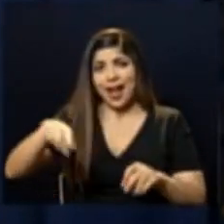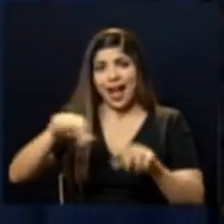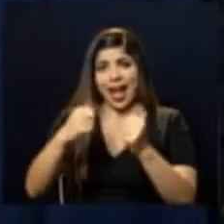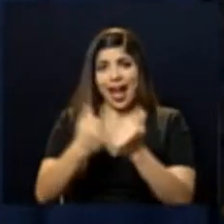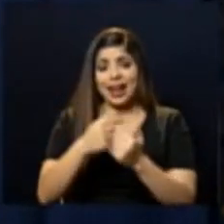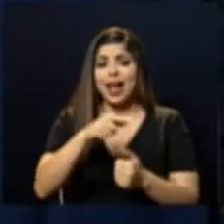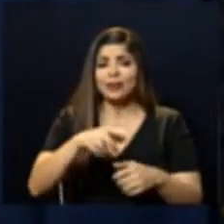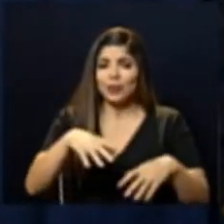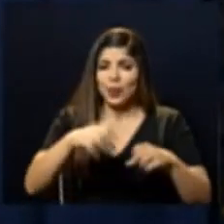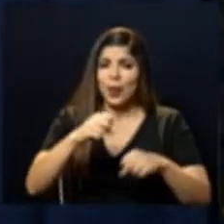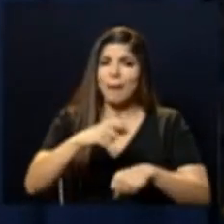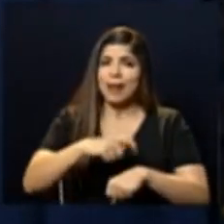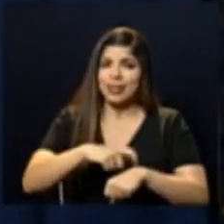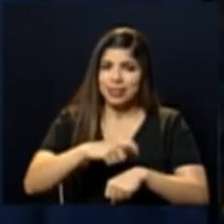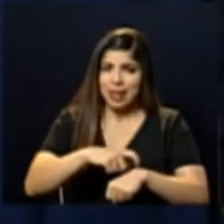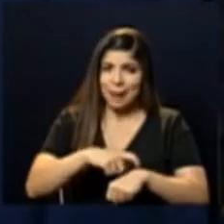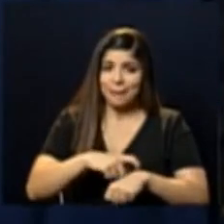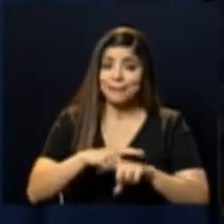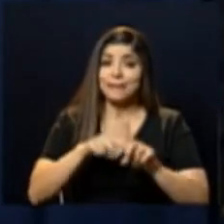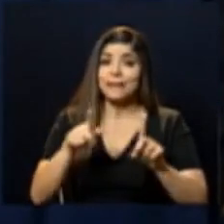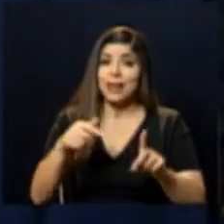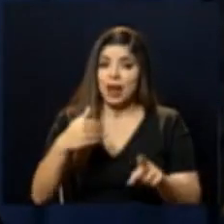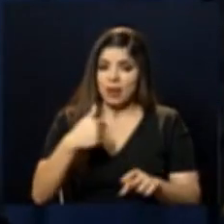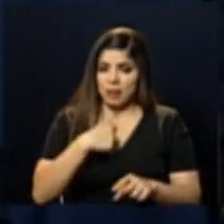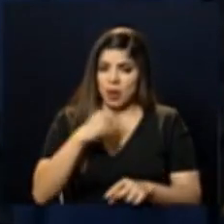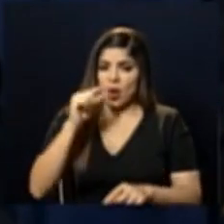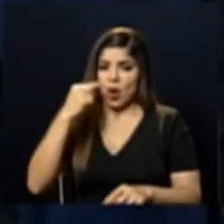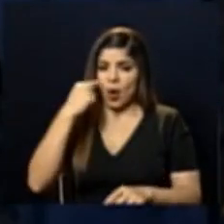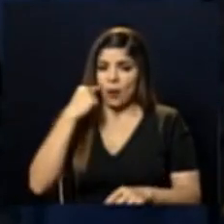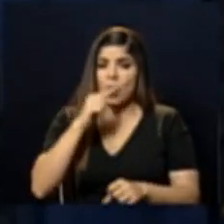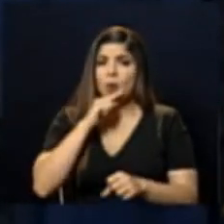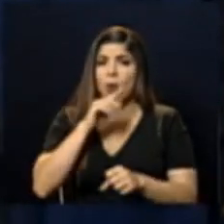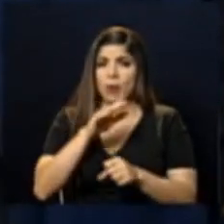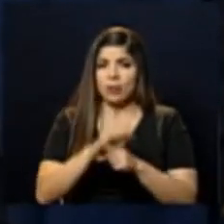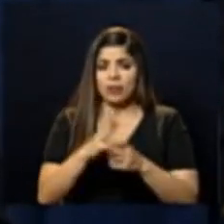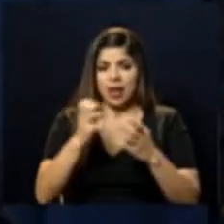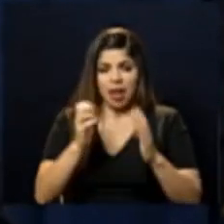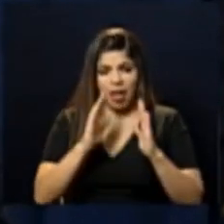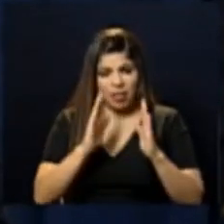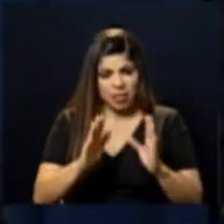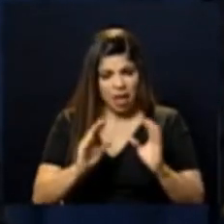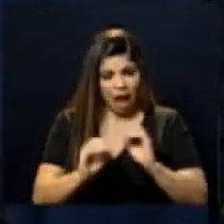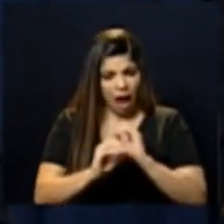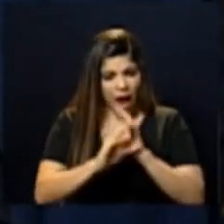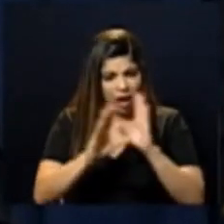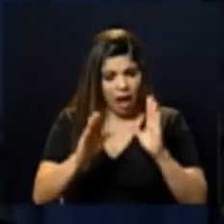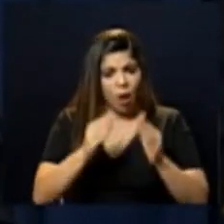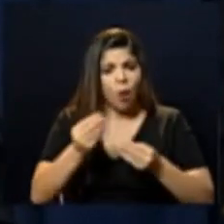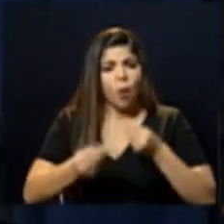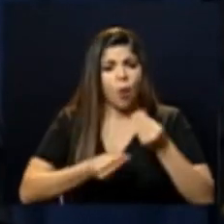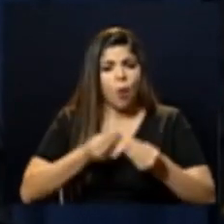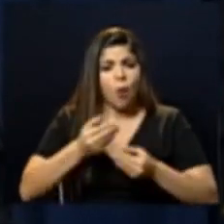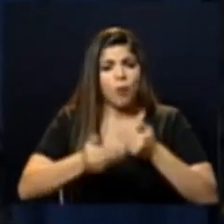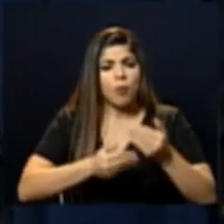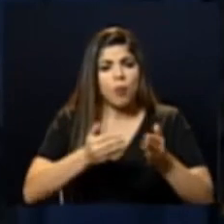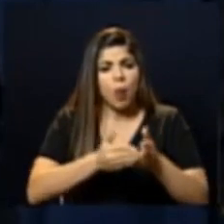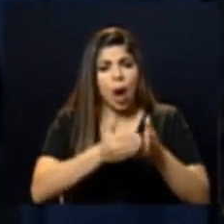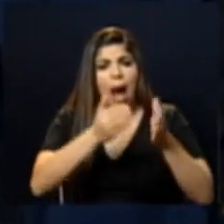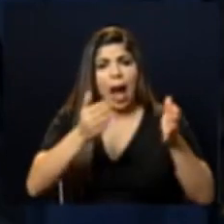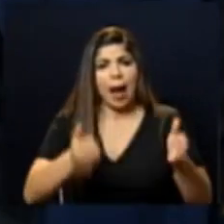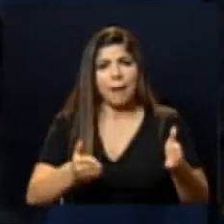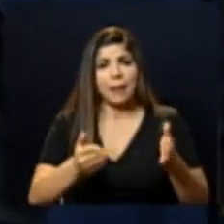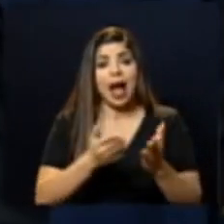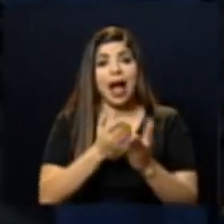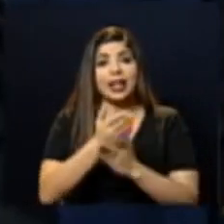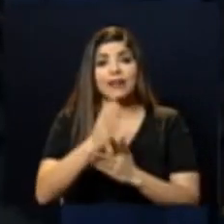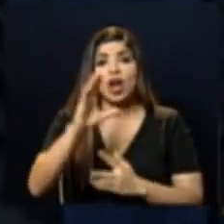tomará tiempo, pero el compromiso de mi gobierno es dejar claramente definida la ampliación de esta carretera por